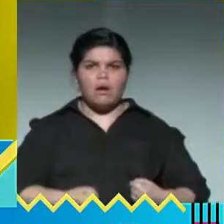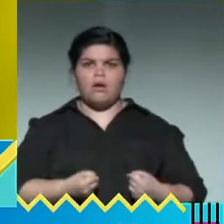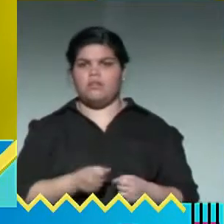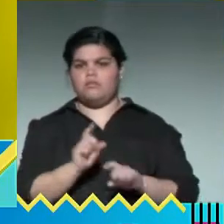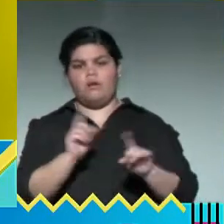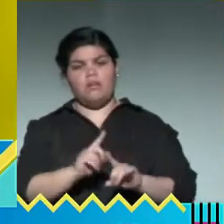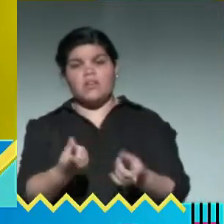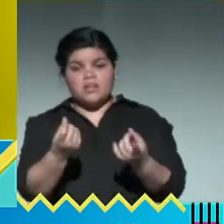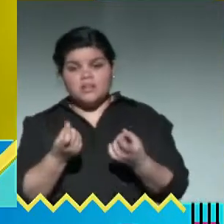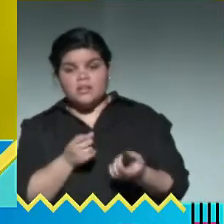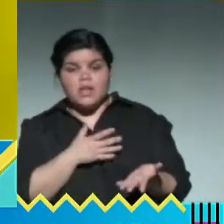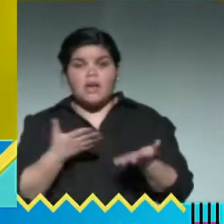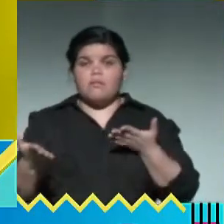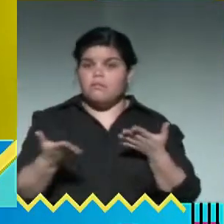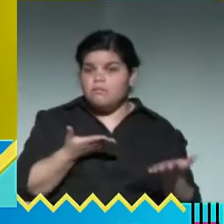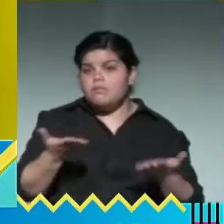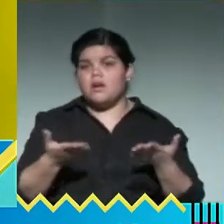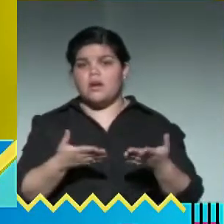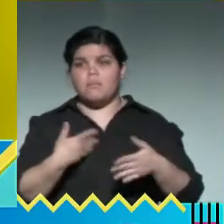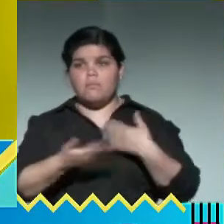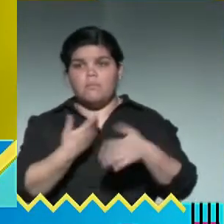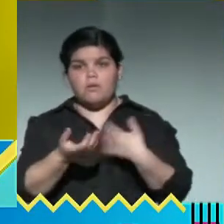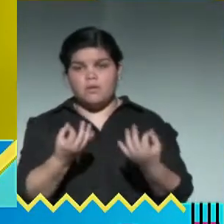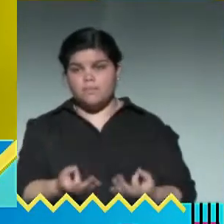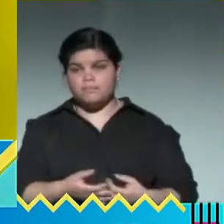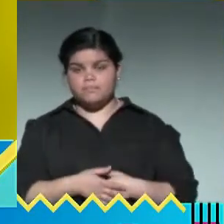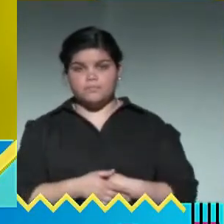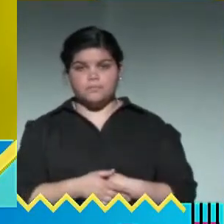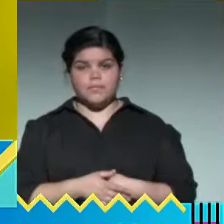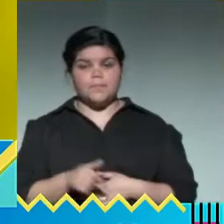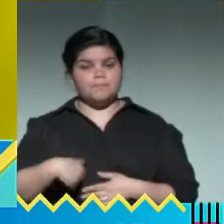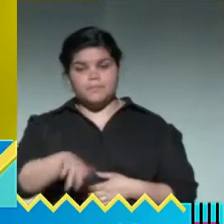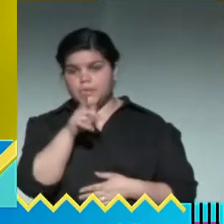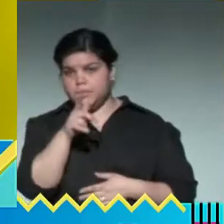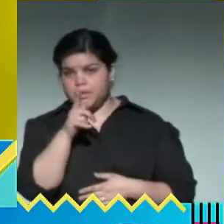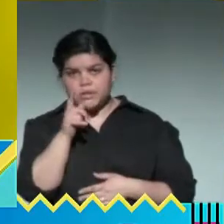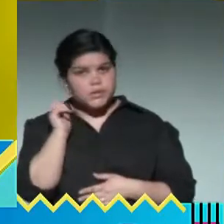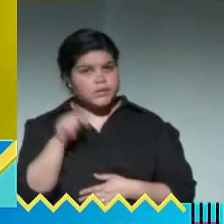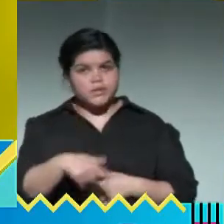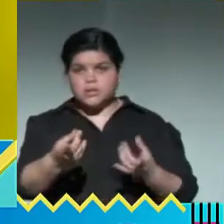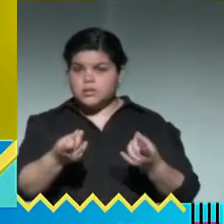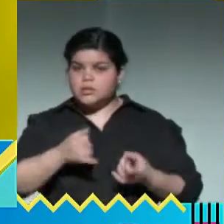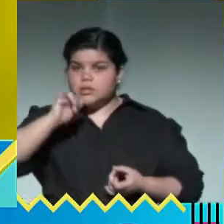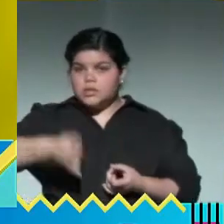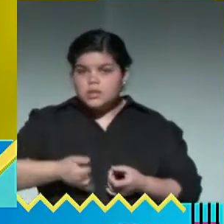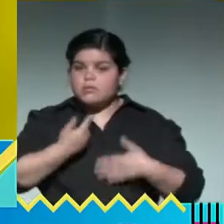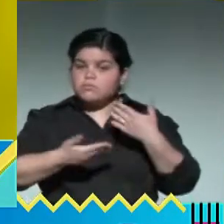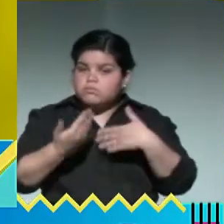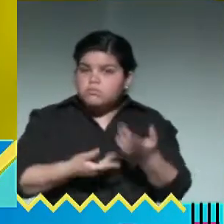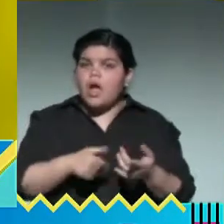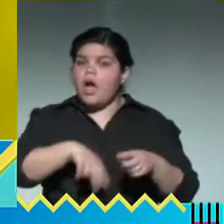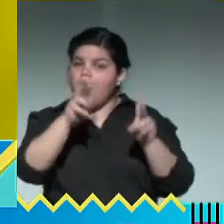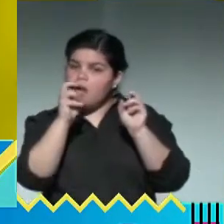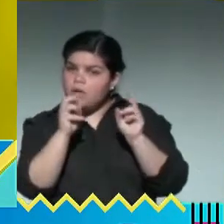dogmáticos, digamos, y ser tajantes con algunas cuestiones. Me parece que acá hay que ser más pragmáticos y seguir las dinámicas, ir